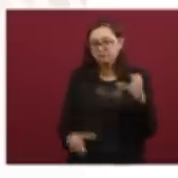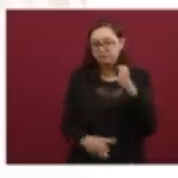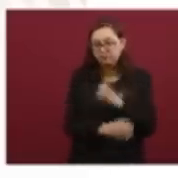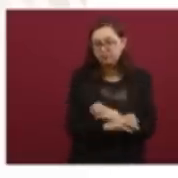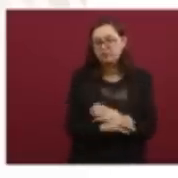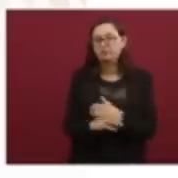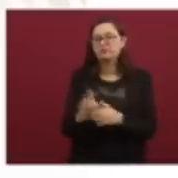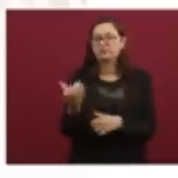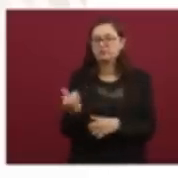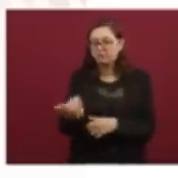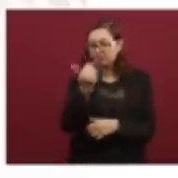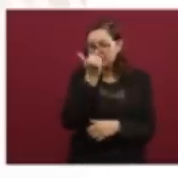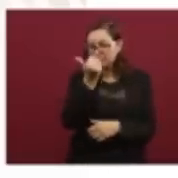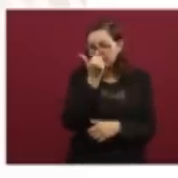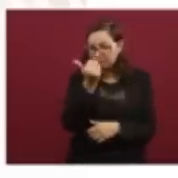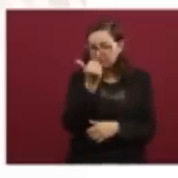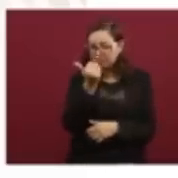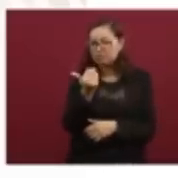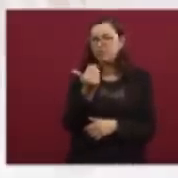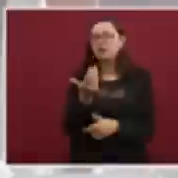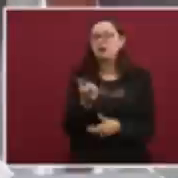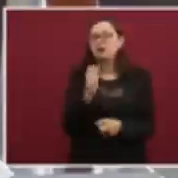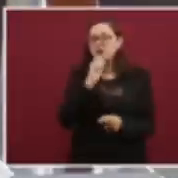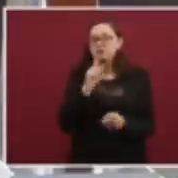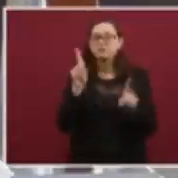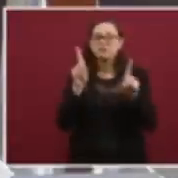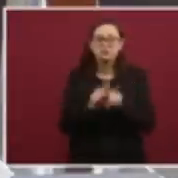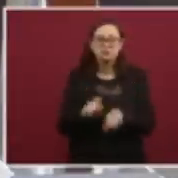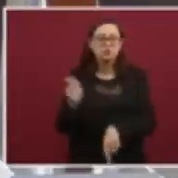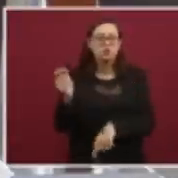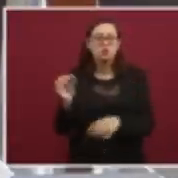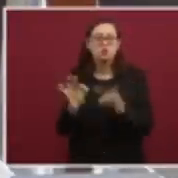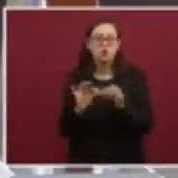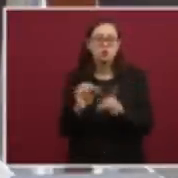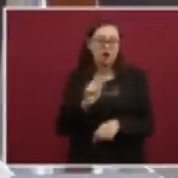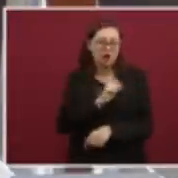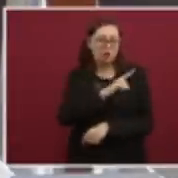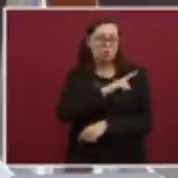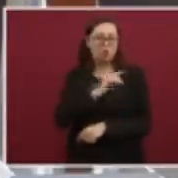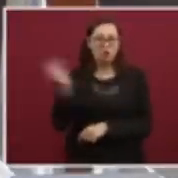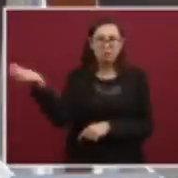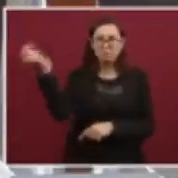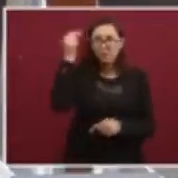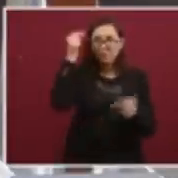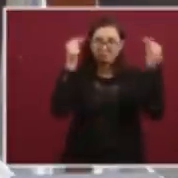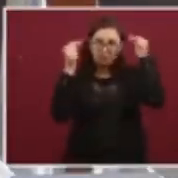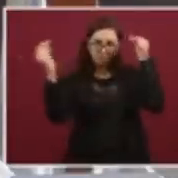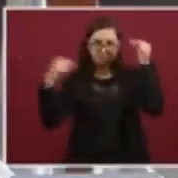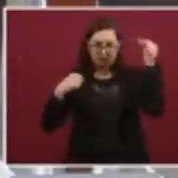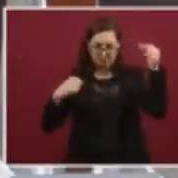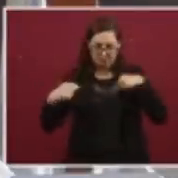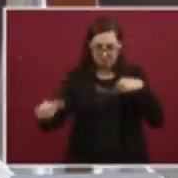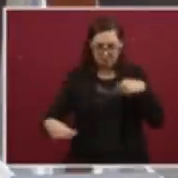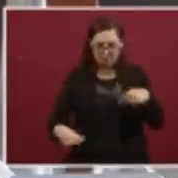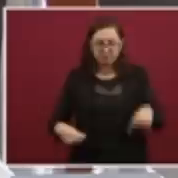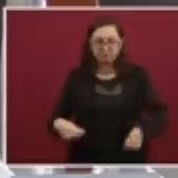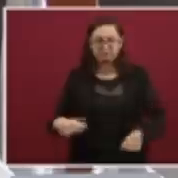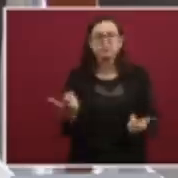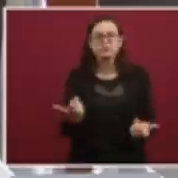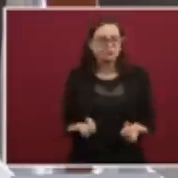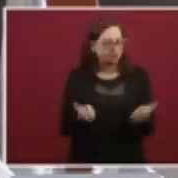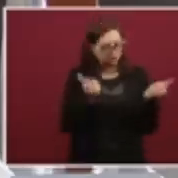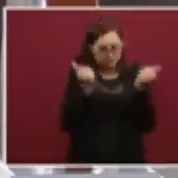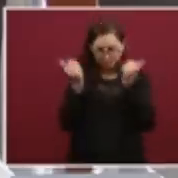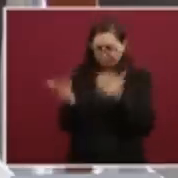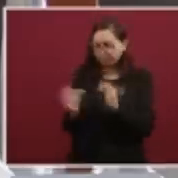los medicamentos herbolarios y hasta la acupuntura. La siguiente, por favor. Y aquí está, abriendo uno de estos